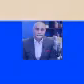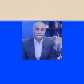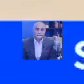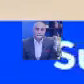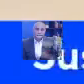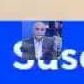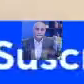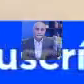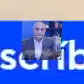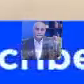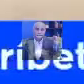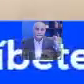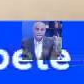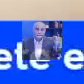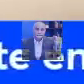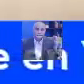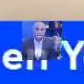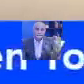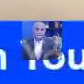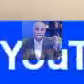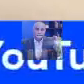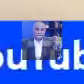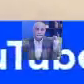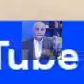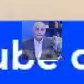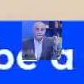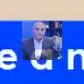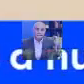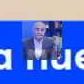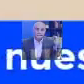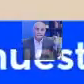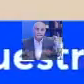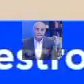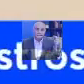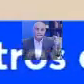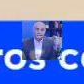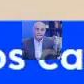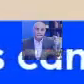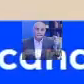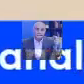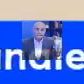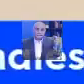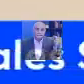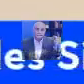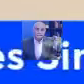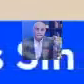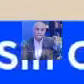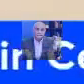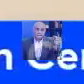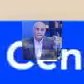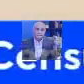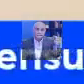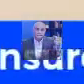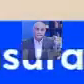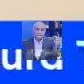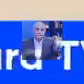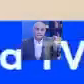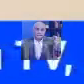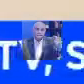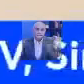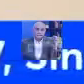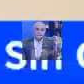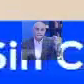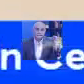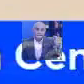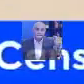que se anime Hamlet, que se anime Norman, que te animes tú. Y es que en este 2023 vienen muchas cosas en Sin Censura